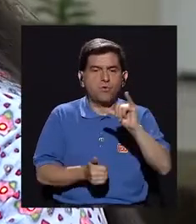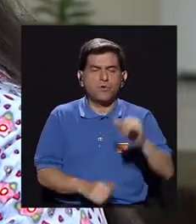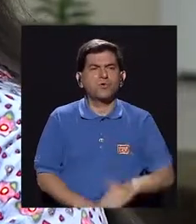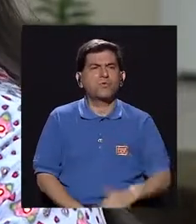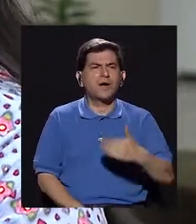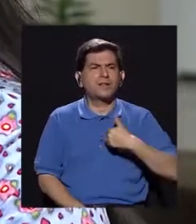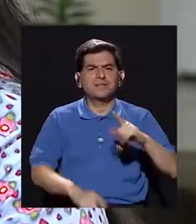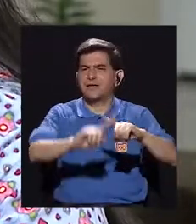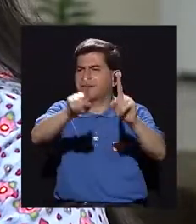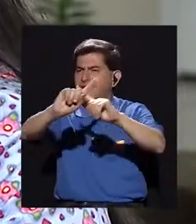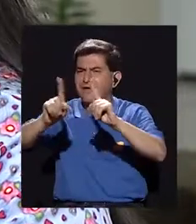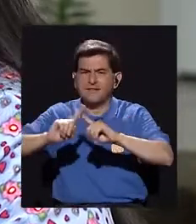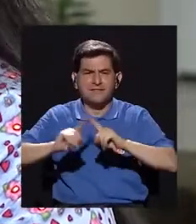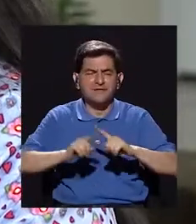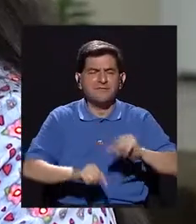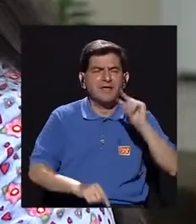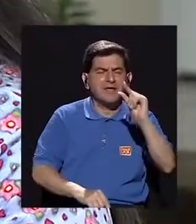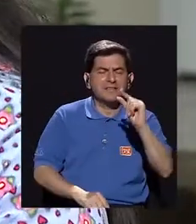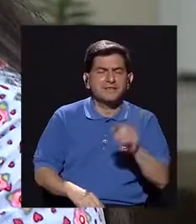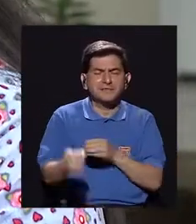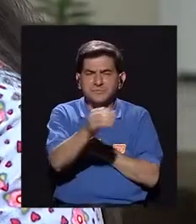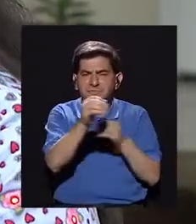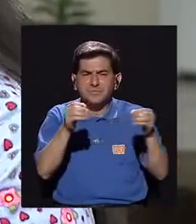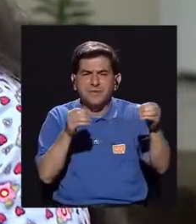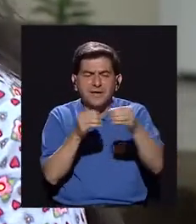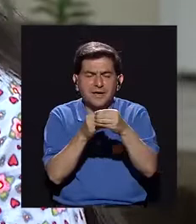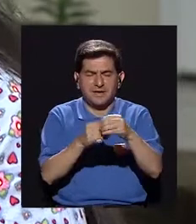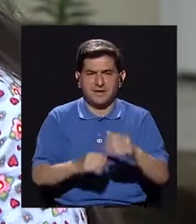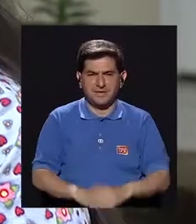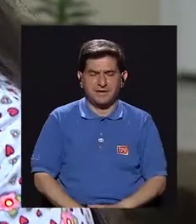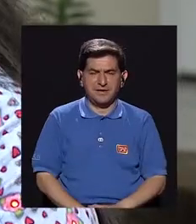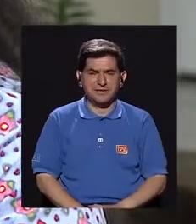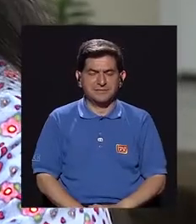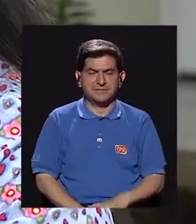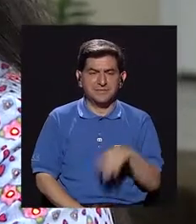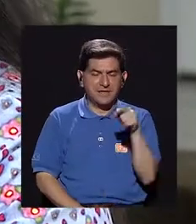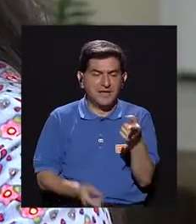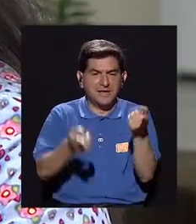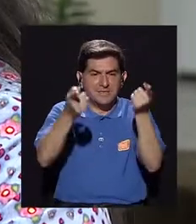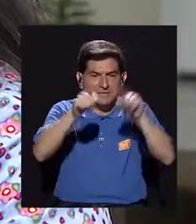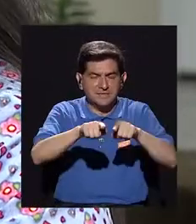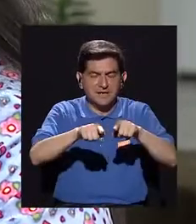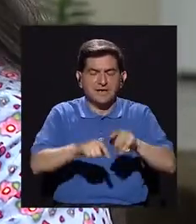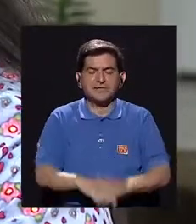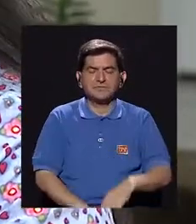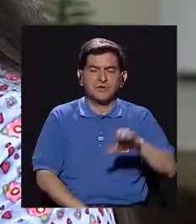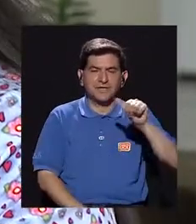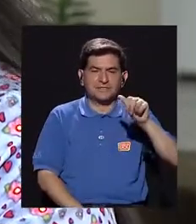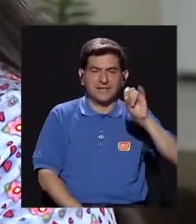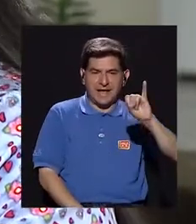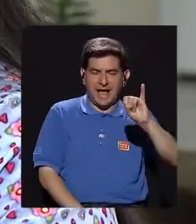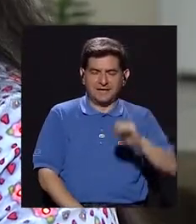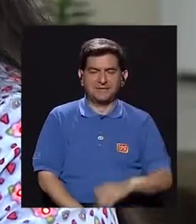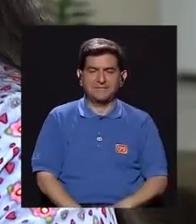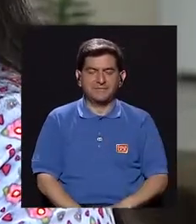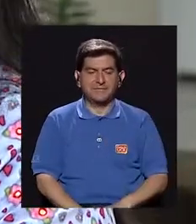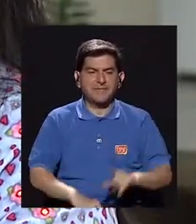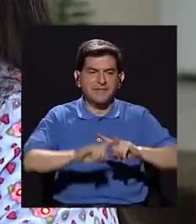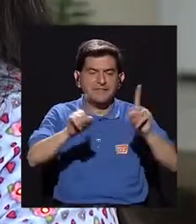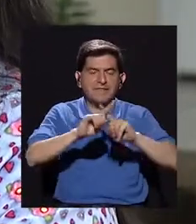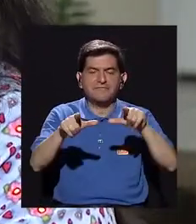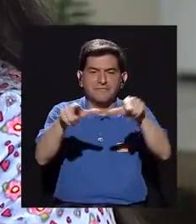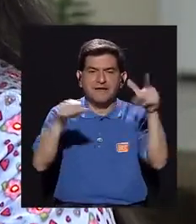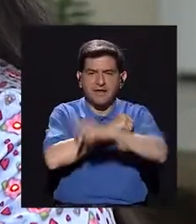que también hay una serie de pequeñas sucursales o IAFitas, ¿verdad? Uh-huh. Que le llamamos CAI, que